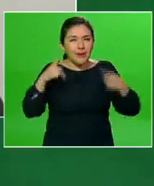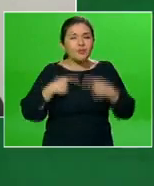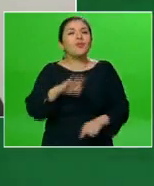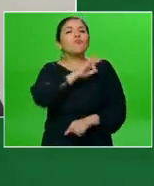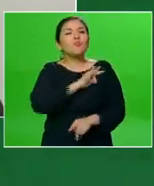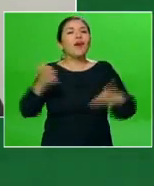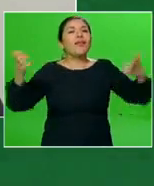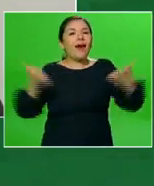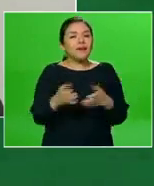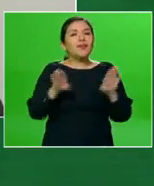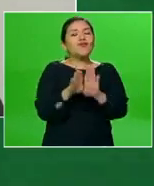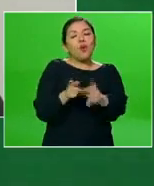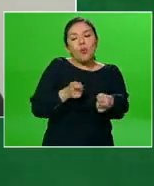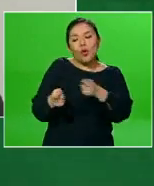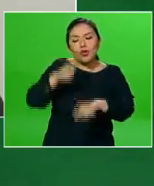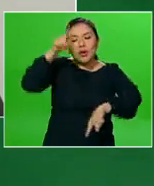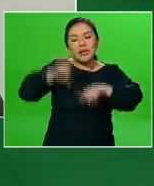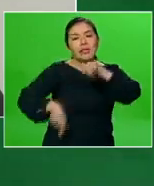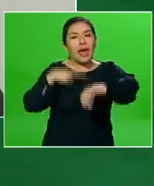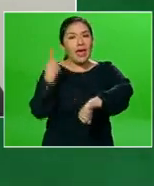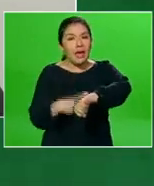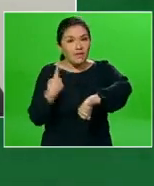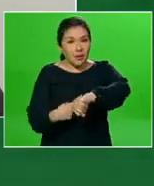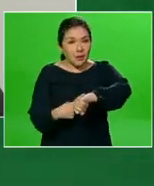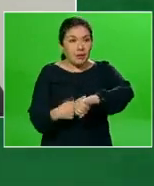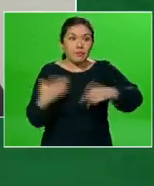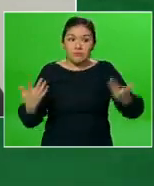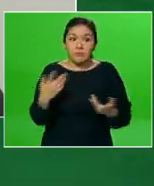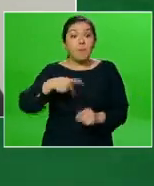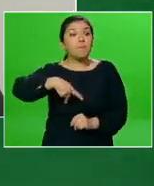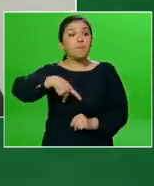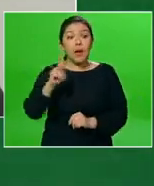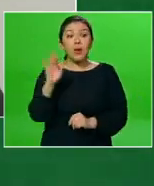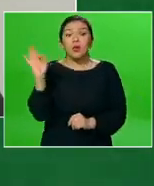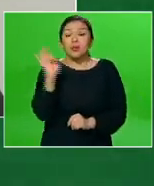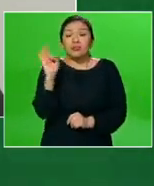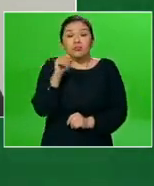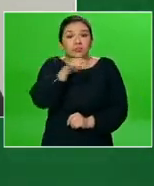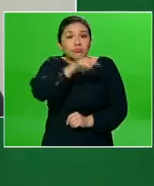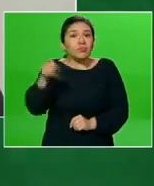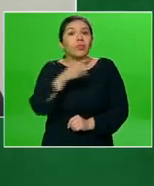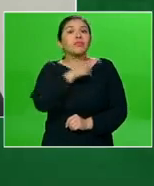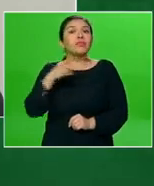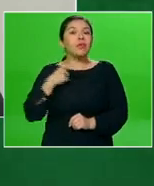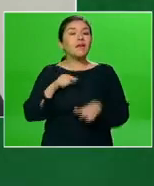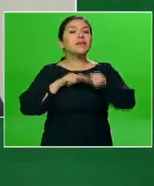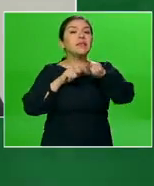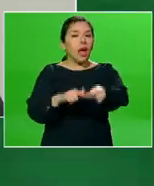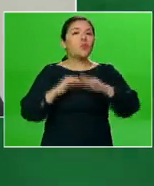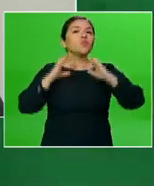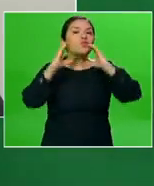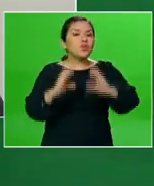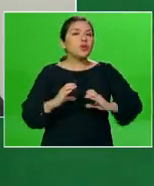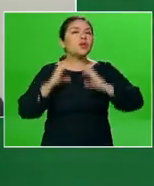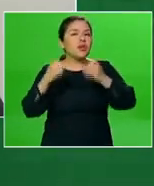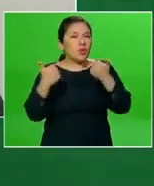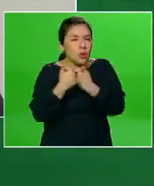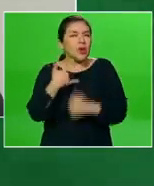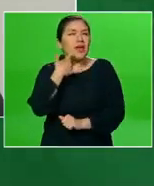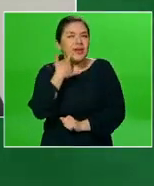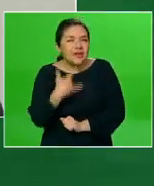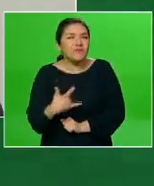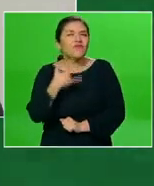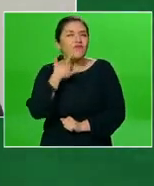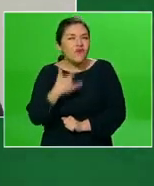el control de la epidemia pero precisamente si dejamos de llevar a realizar ese esfuerzo si dejamos de implementar